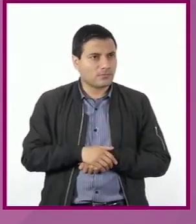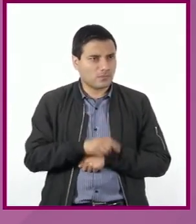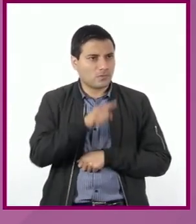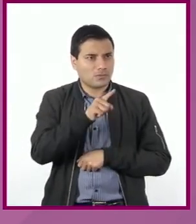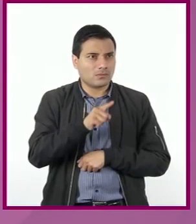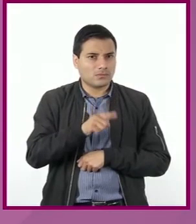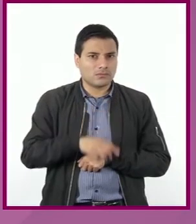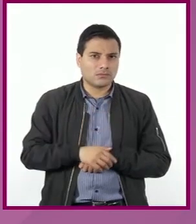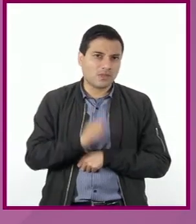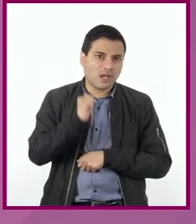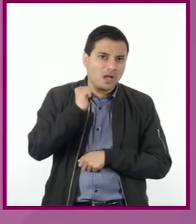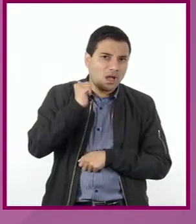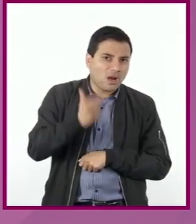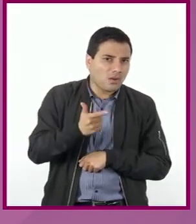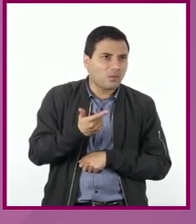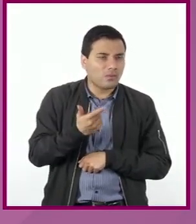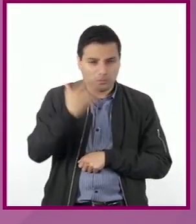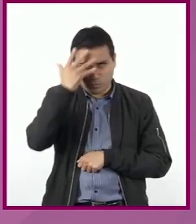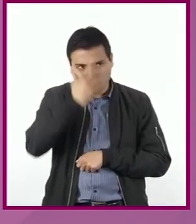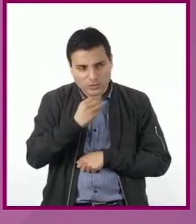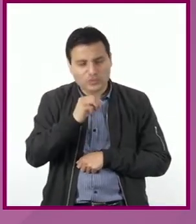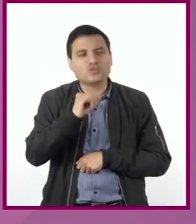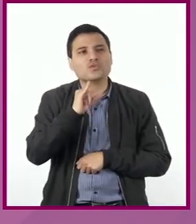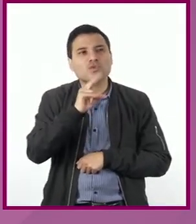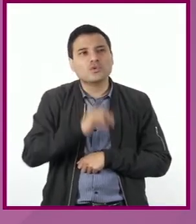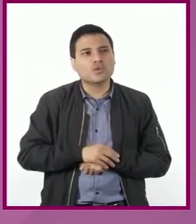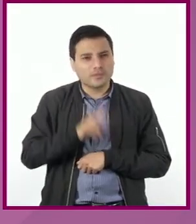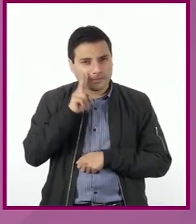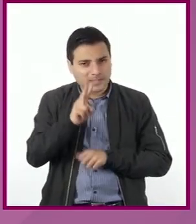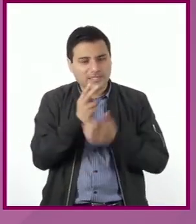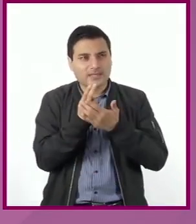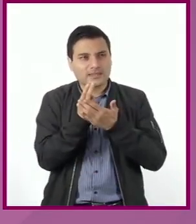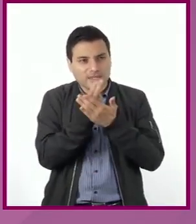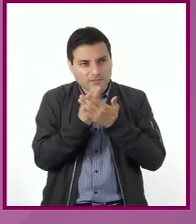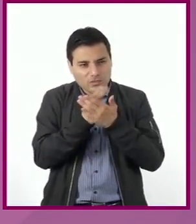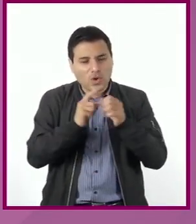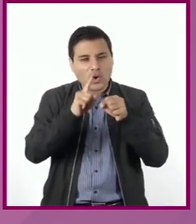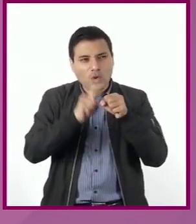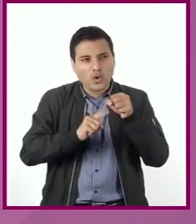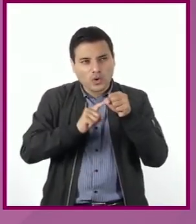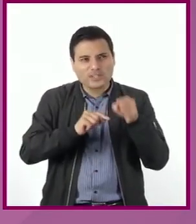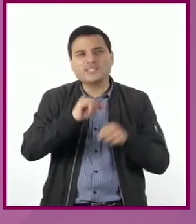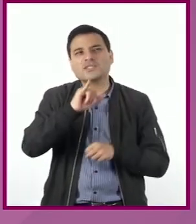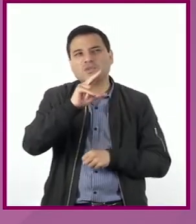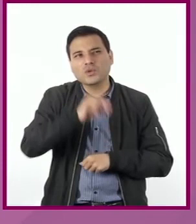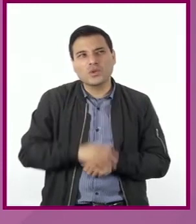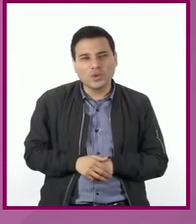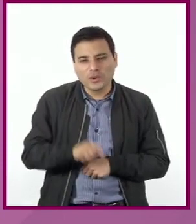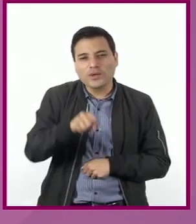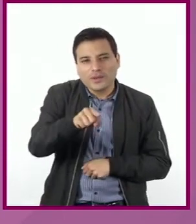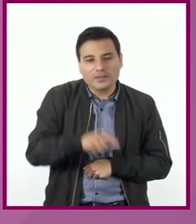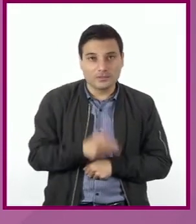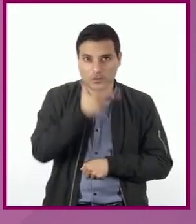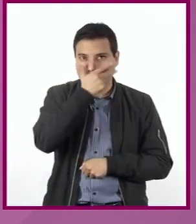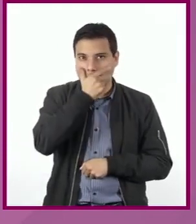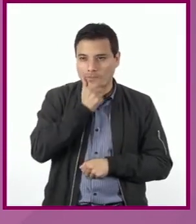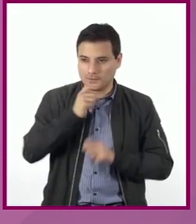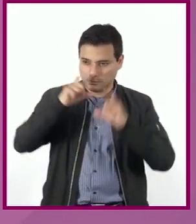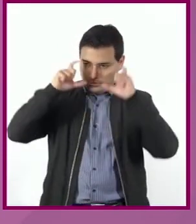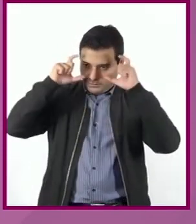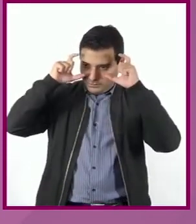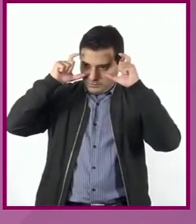si no encontraba magníficos el color y el dibujo. Le señalaban el telar vacío y el pobre hombre seguía con los